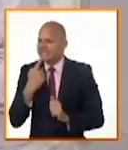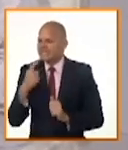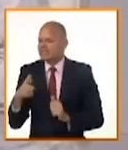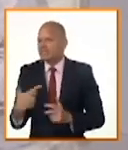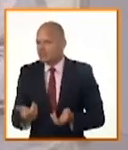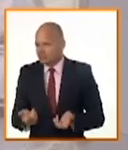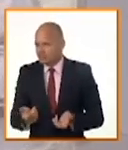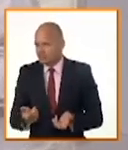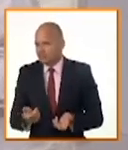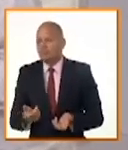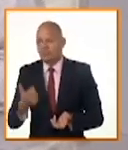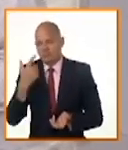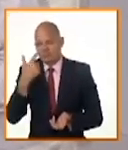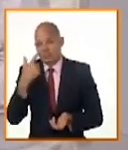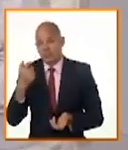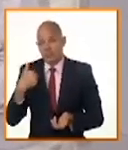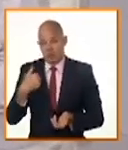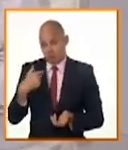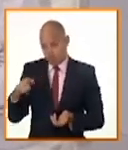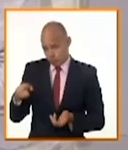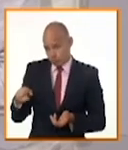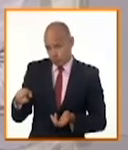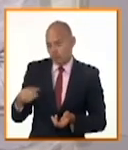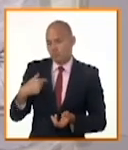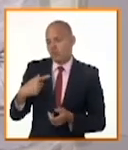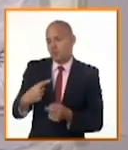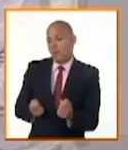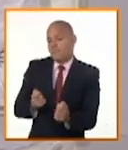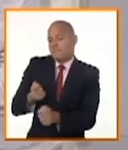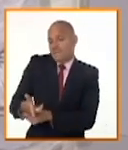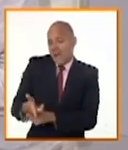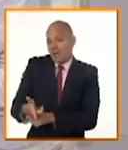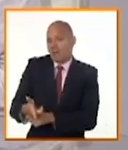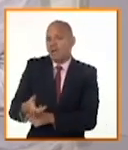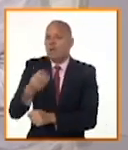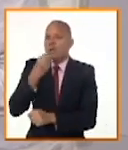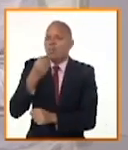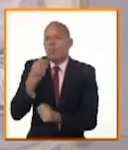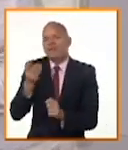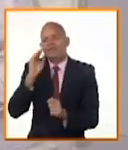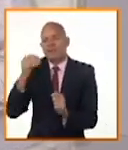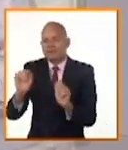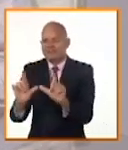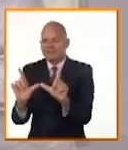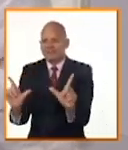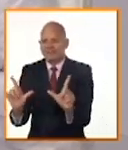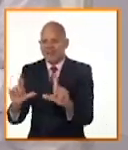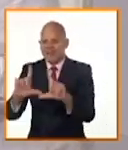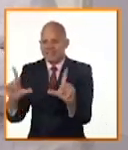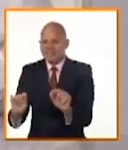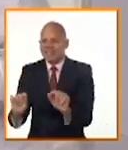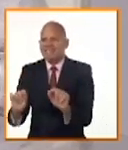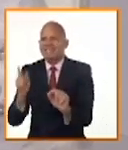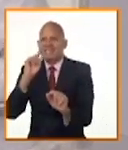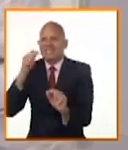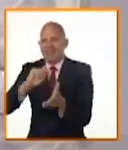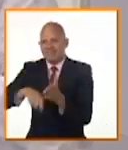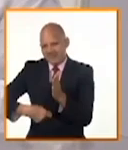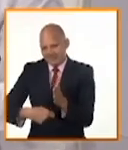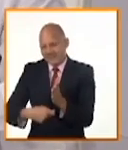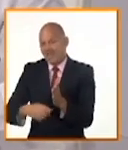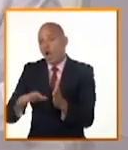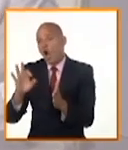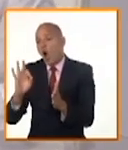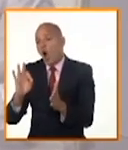mil pesos en efectivo de más de cinco mil pesos ya tiene que usar un título un cheque una transferencia etcétera etcétera porque la Por qué